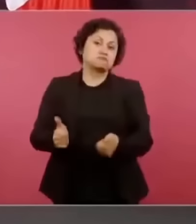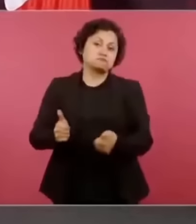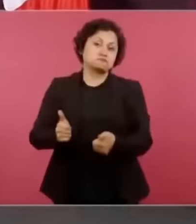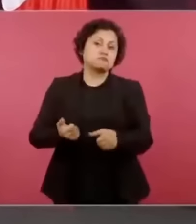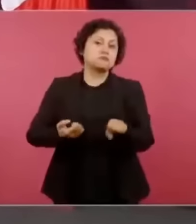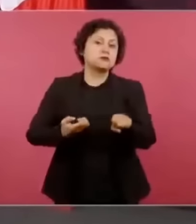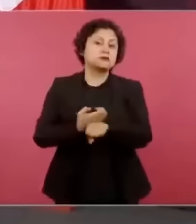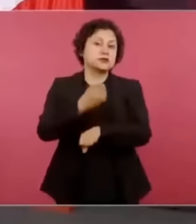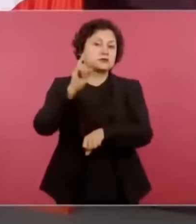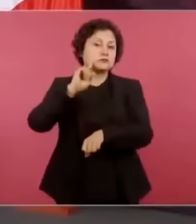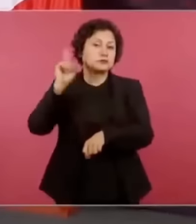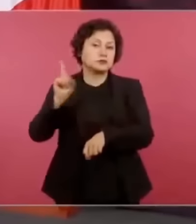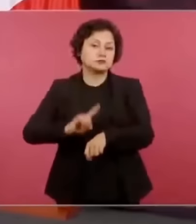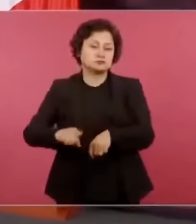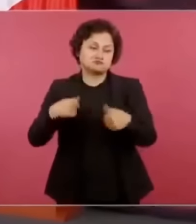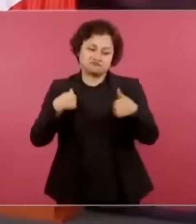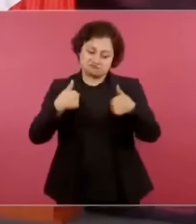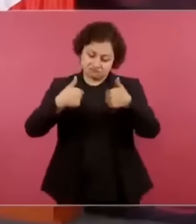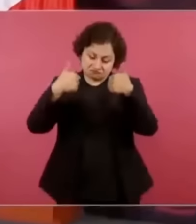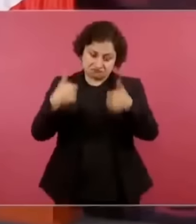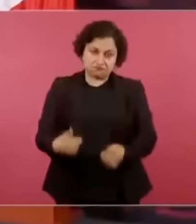Aquí me voy a quedar